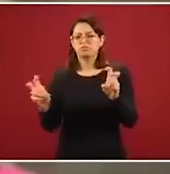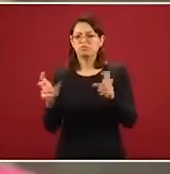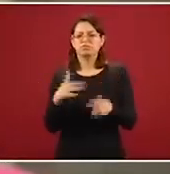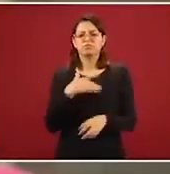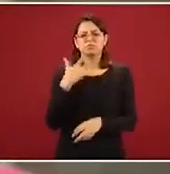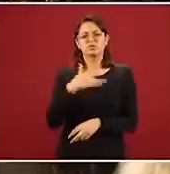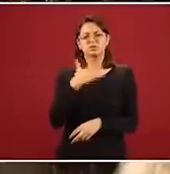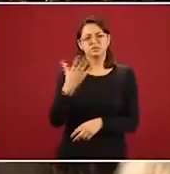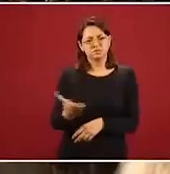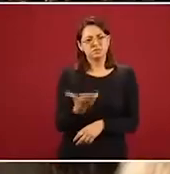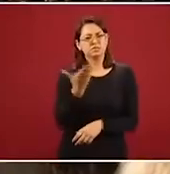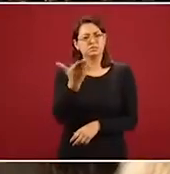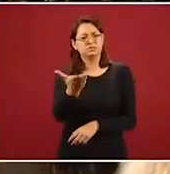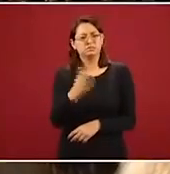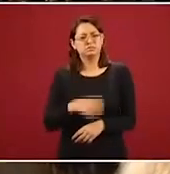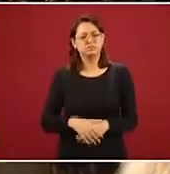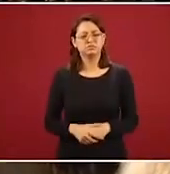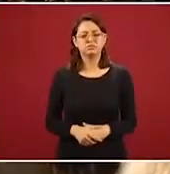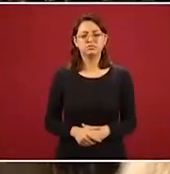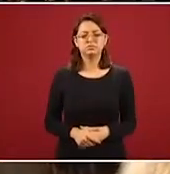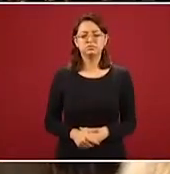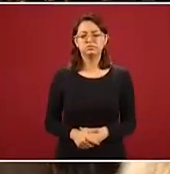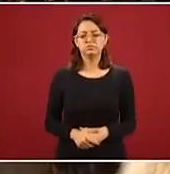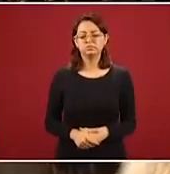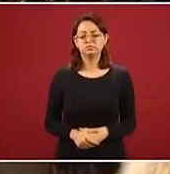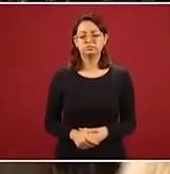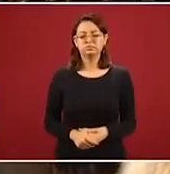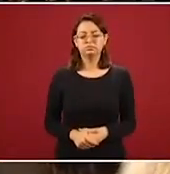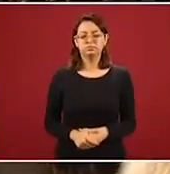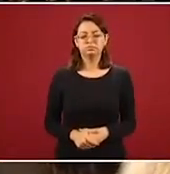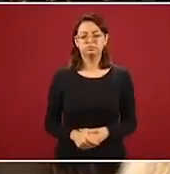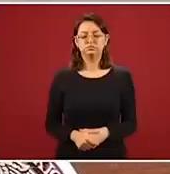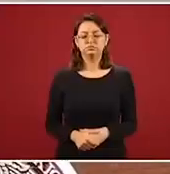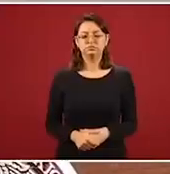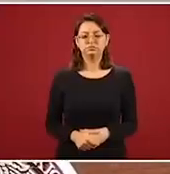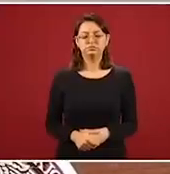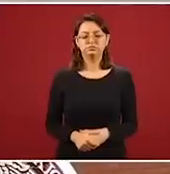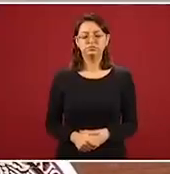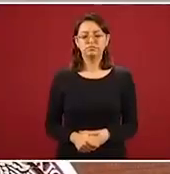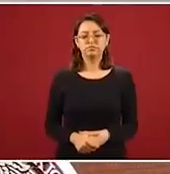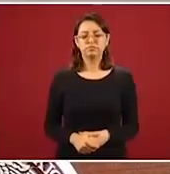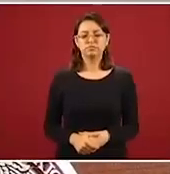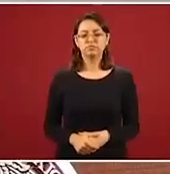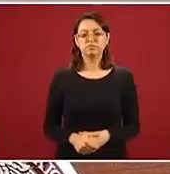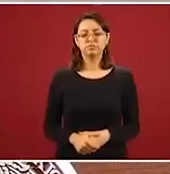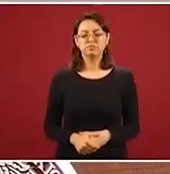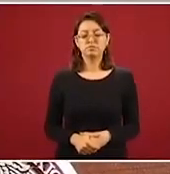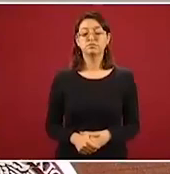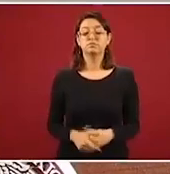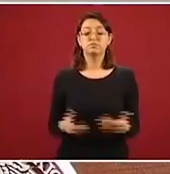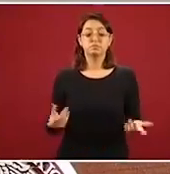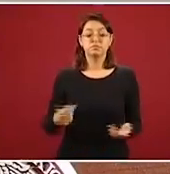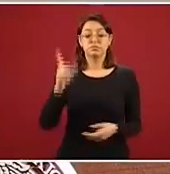dirían? Los está atendiendo, las está atendiendo Claudia,